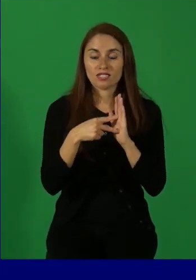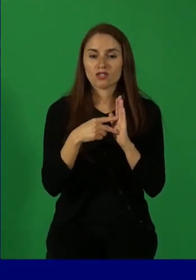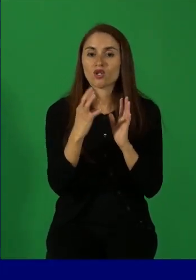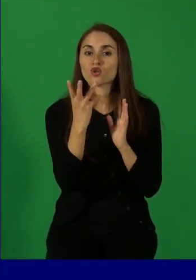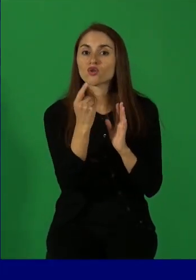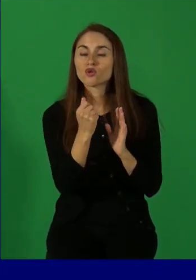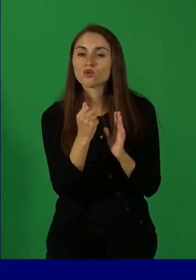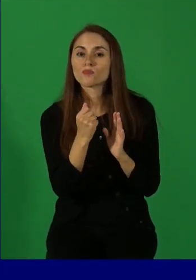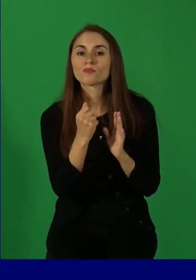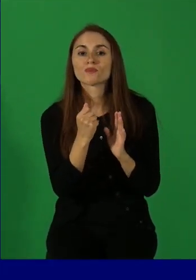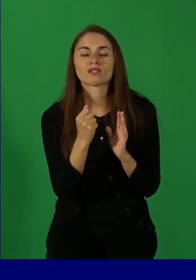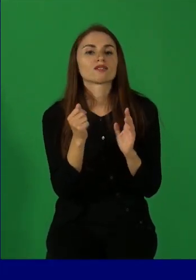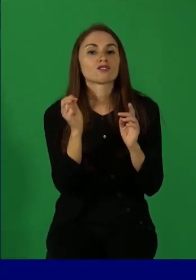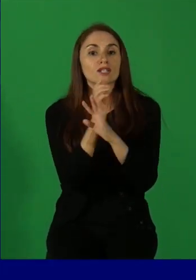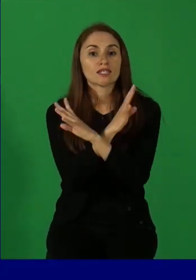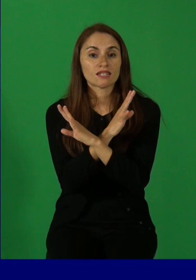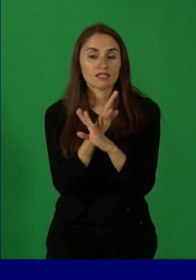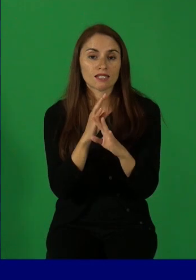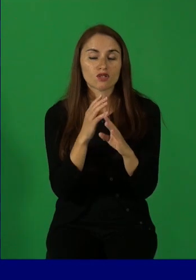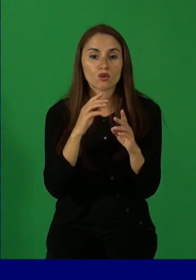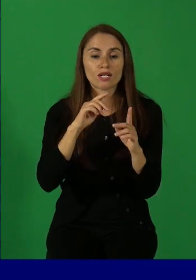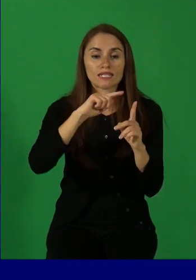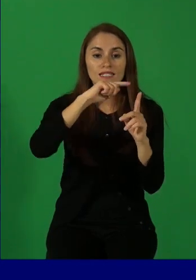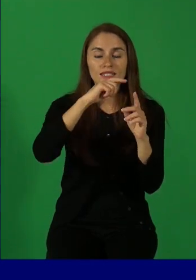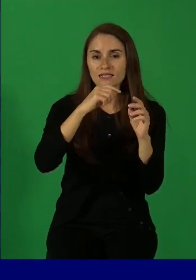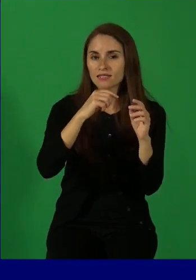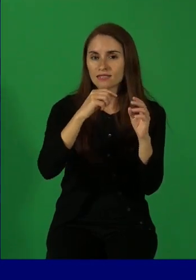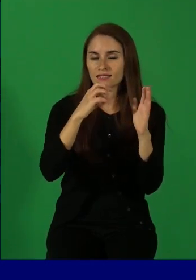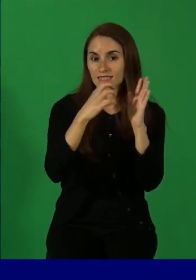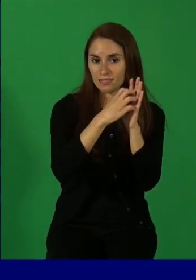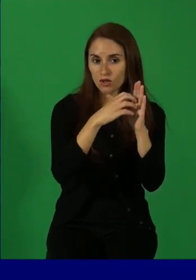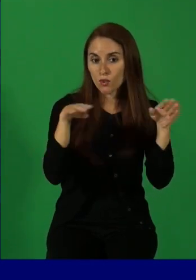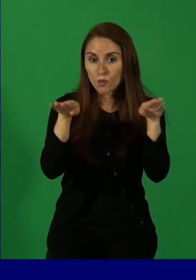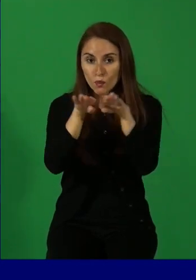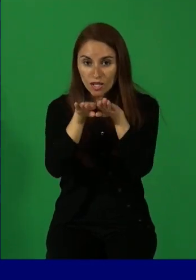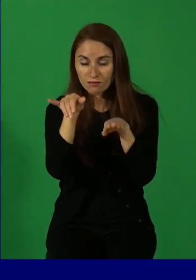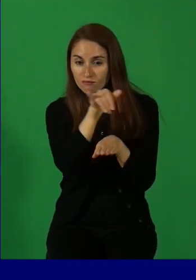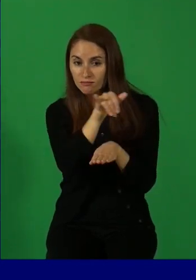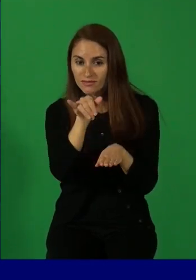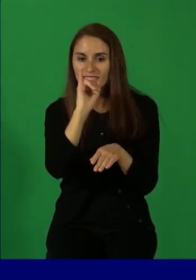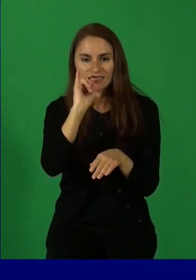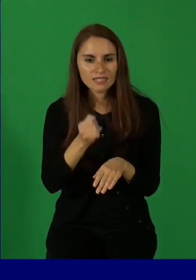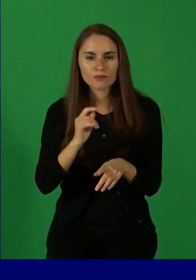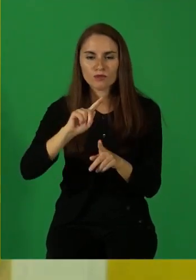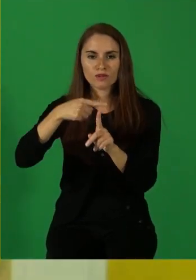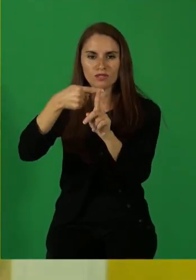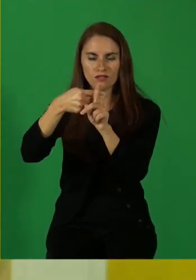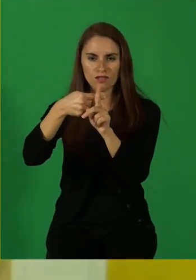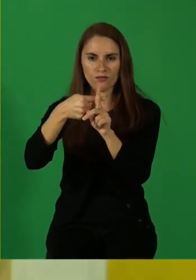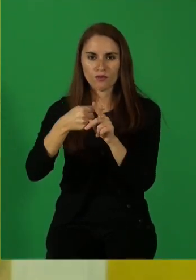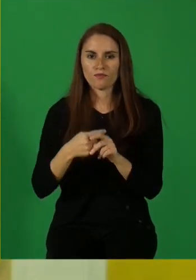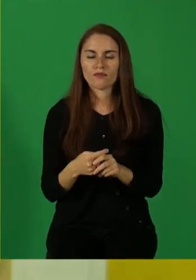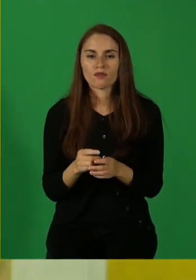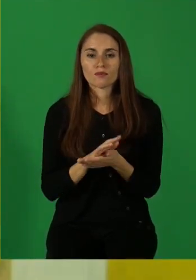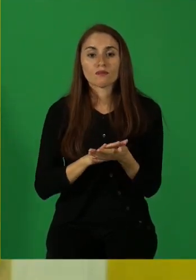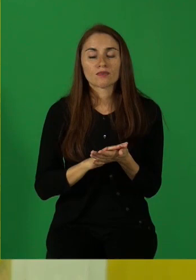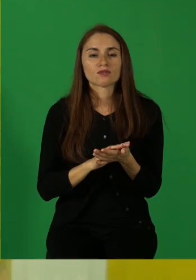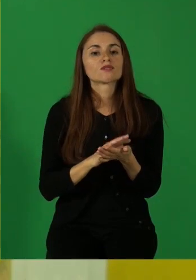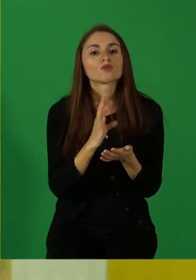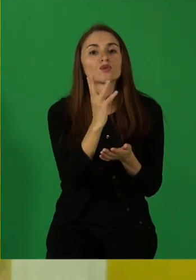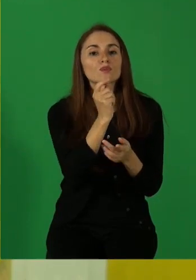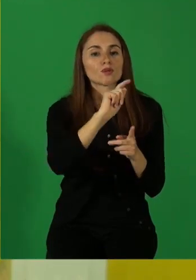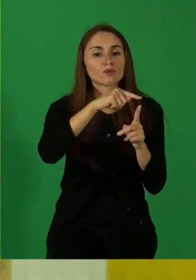números enteros con igual signo, siempre nuestro resultado iba a ser positivo. Fíjate, si yo divido un